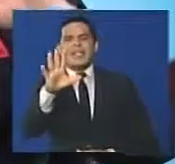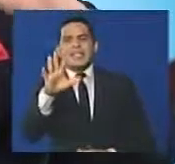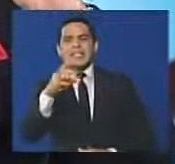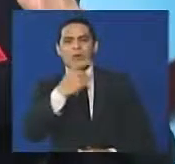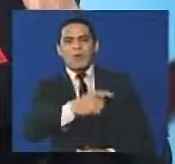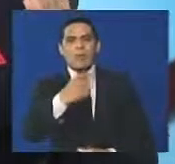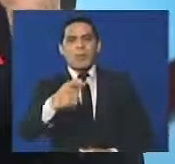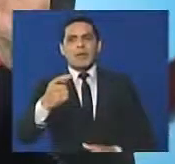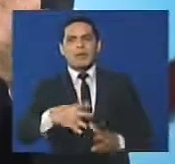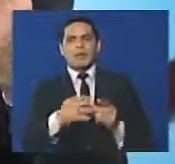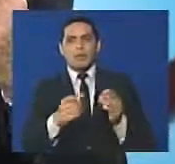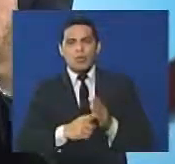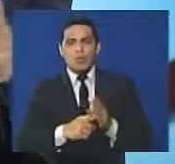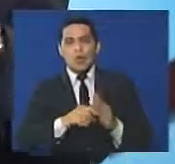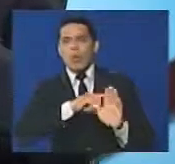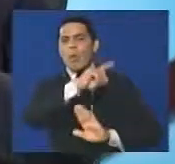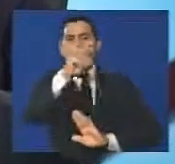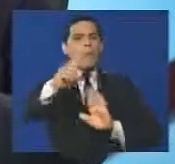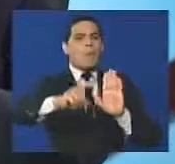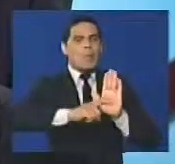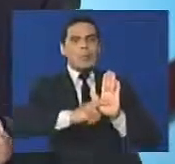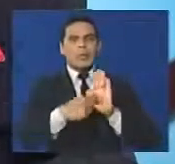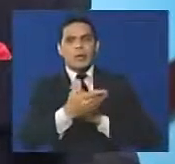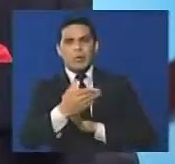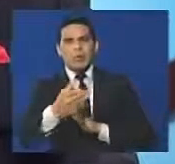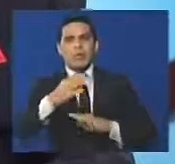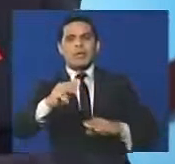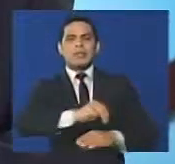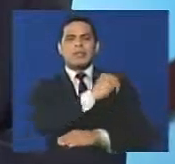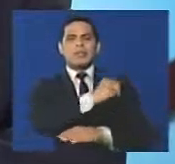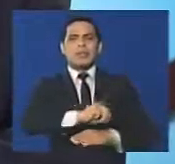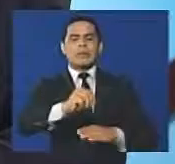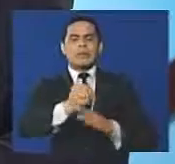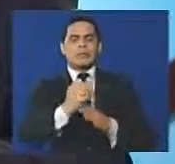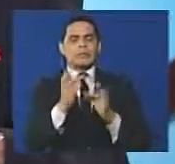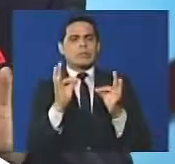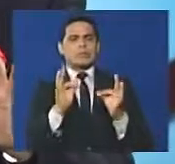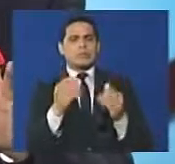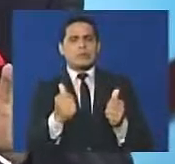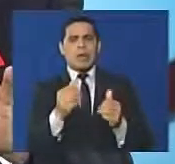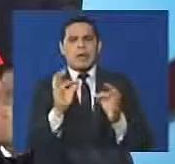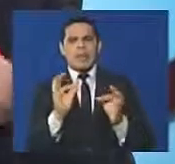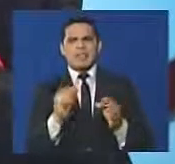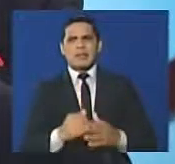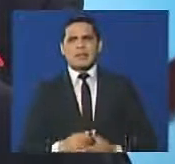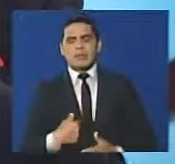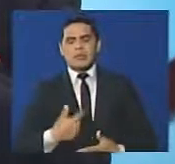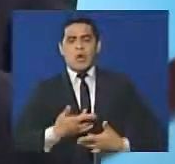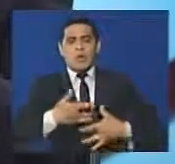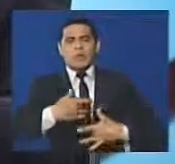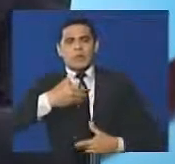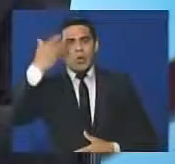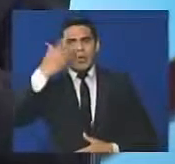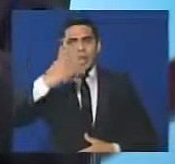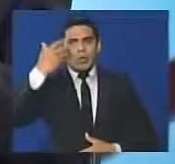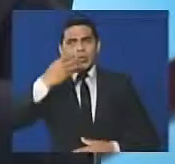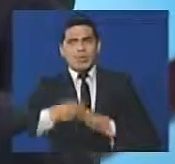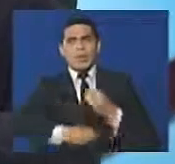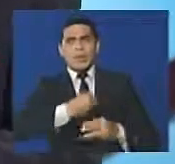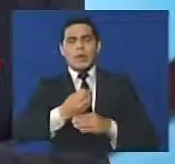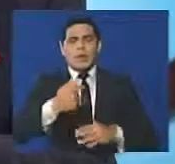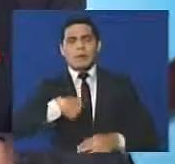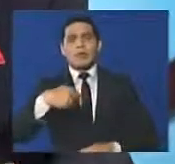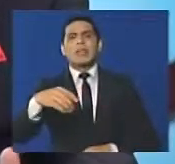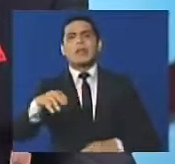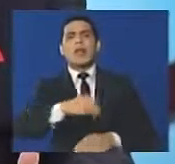músicos arropados con ese ritmo. Y fue un éxito tremendo. Y yo me siento orgulloso de haberlo hecho con la